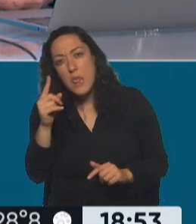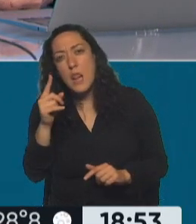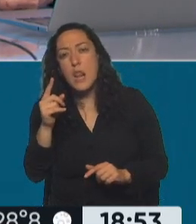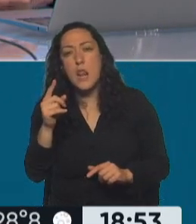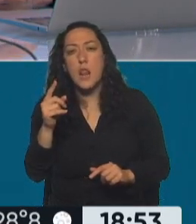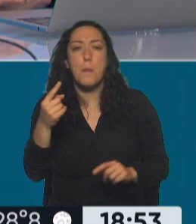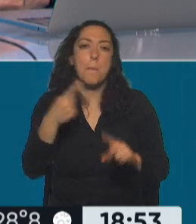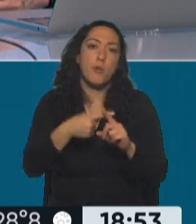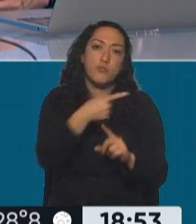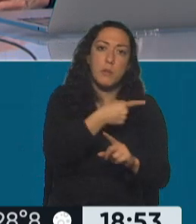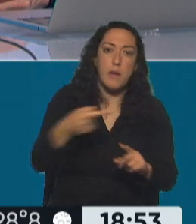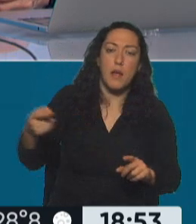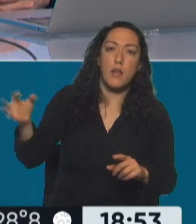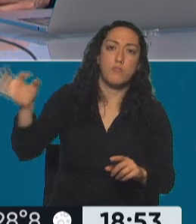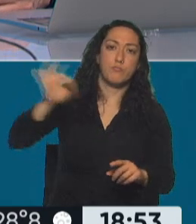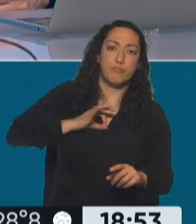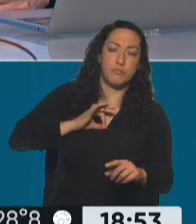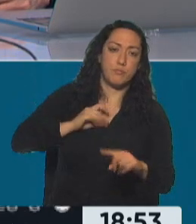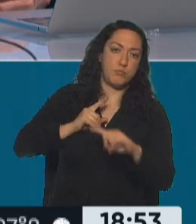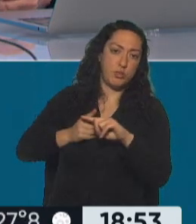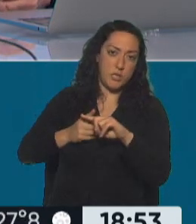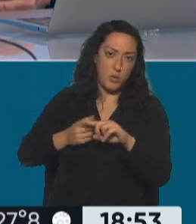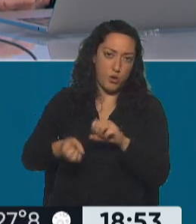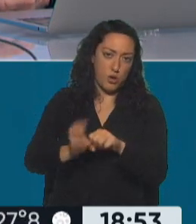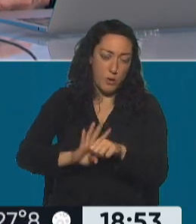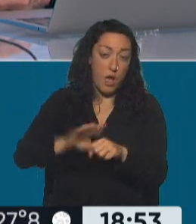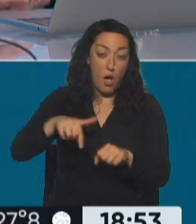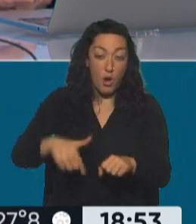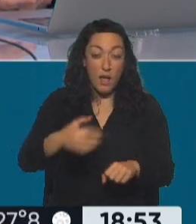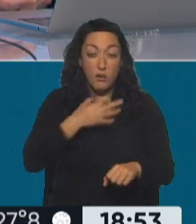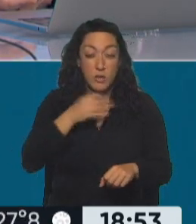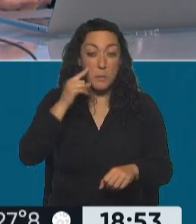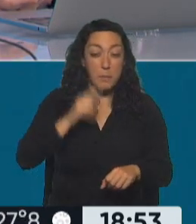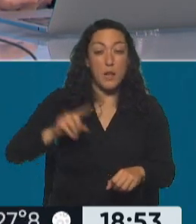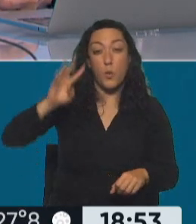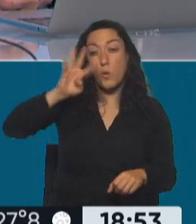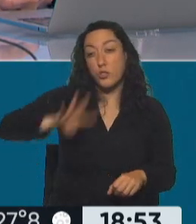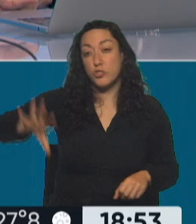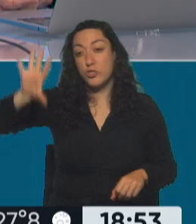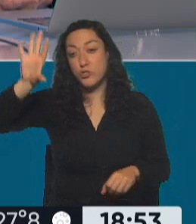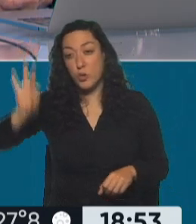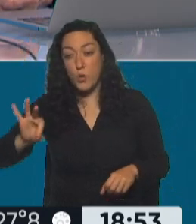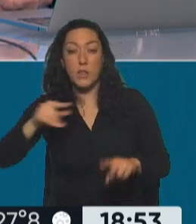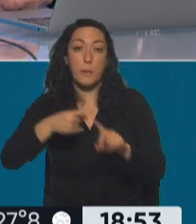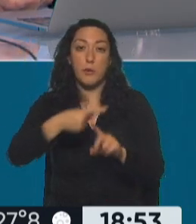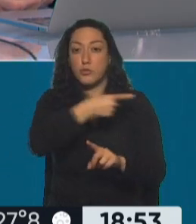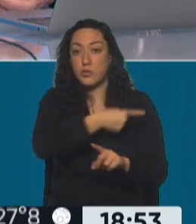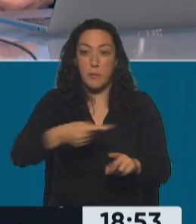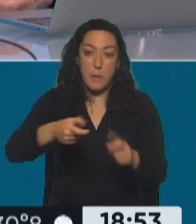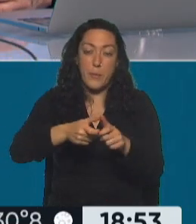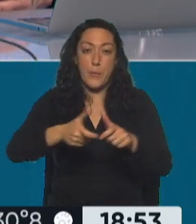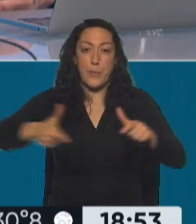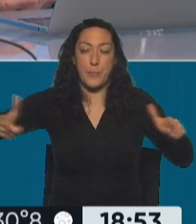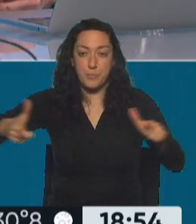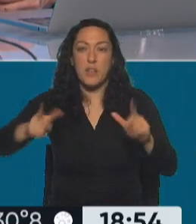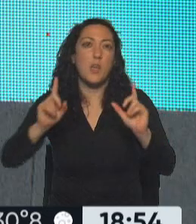por semana. Y ahora en agosto se detectaron 1.450 casos por semana. Se aumentó. Doctor, ¿sigue siendo igual